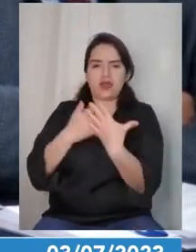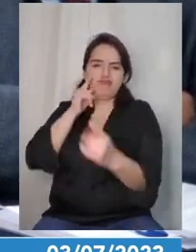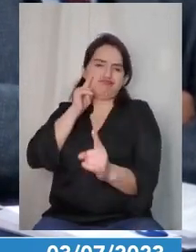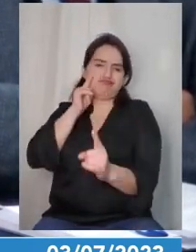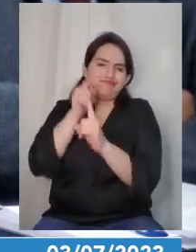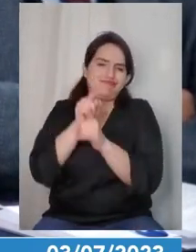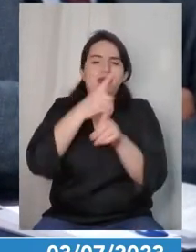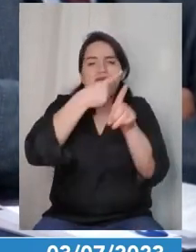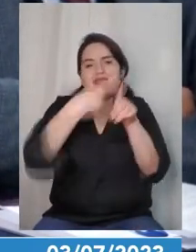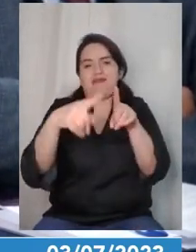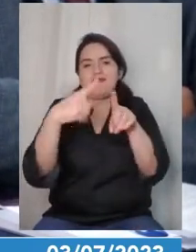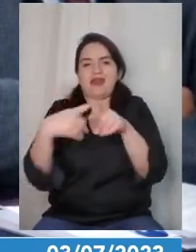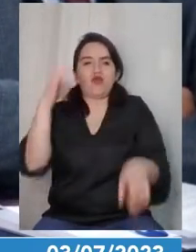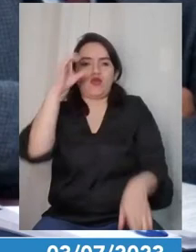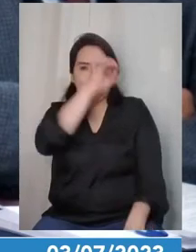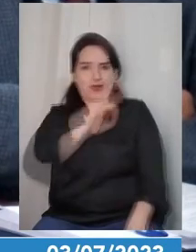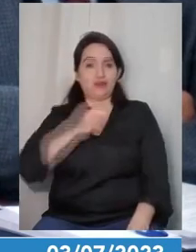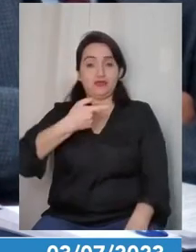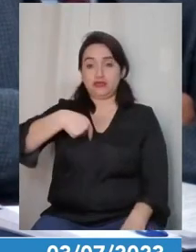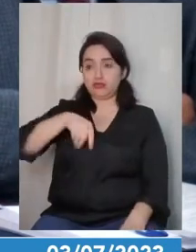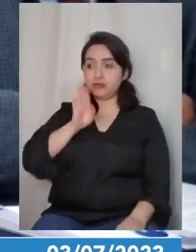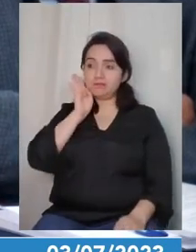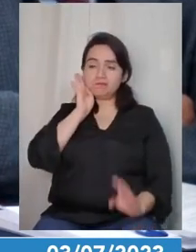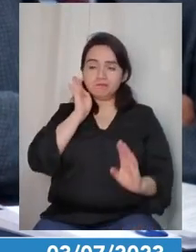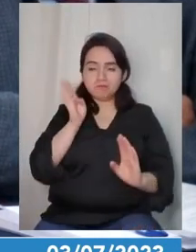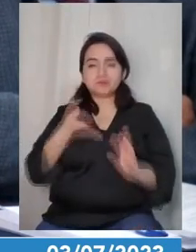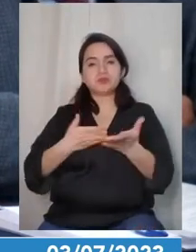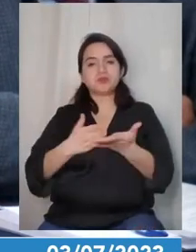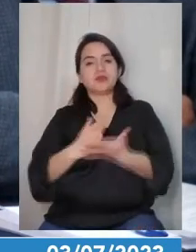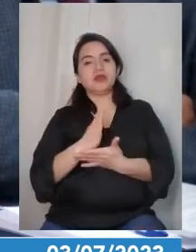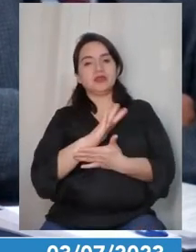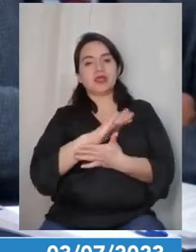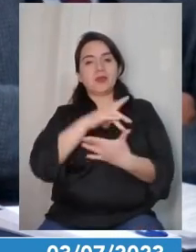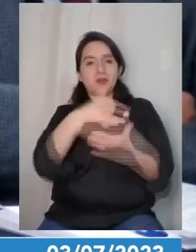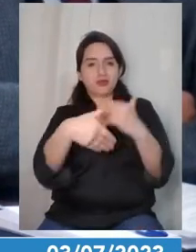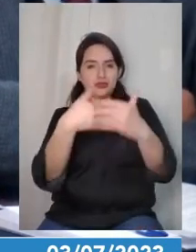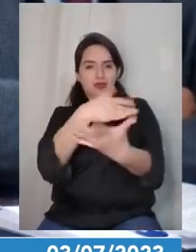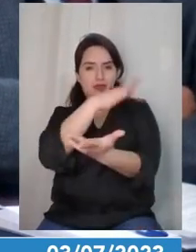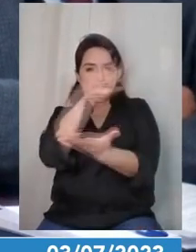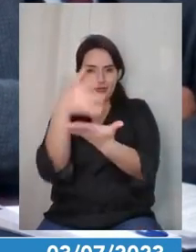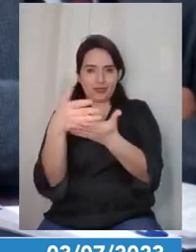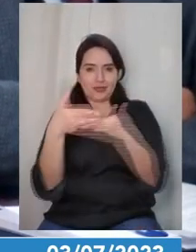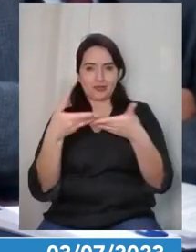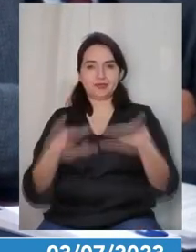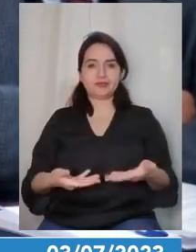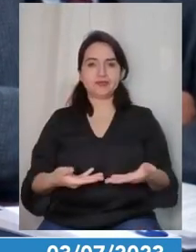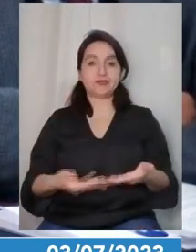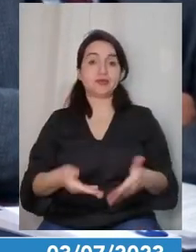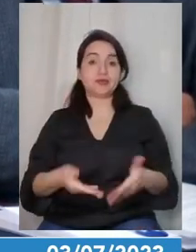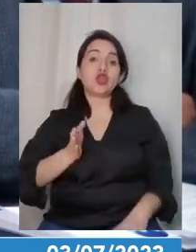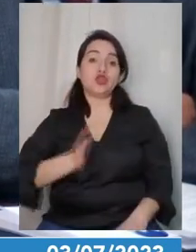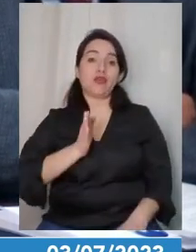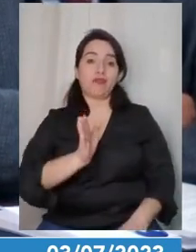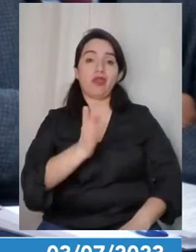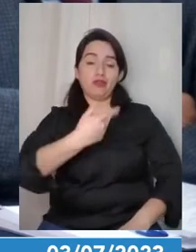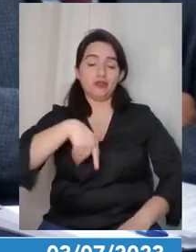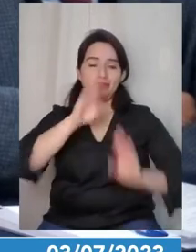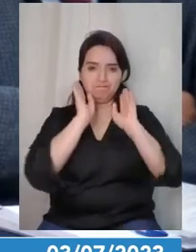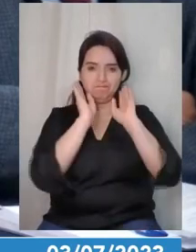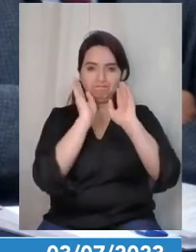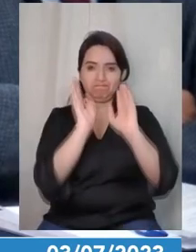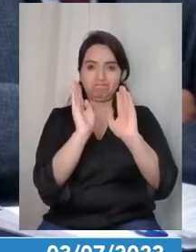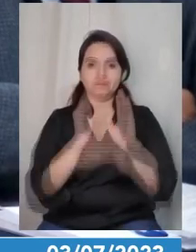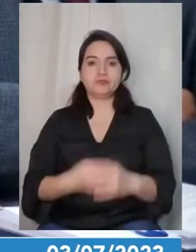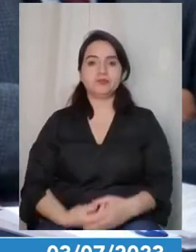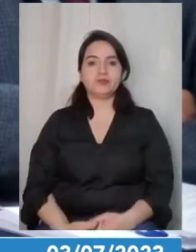gente que hemos escuchado desde que iniciamos este proceso hasta ahora. Y estamos en eso, escuchando. Y ahí mi pregunta tiene que ver con